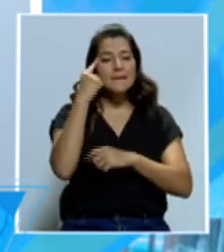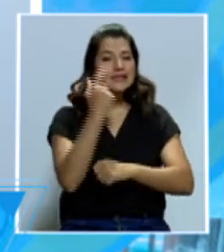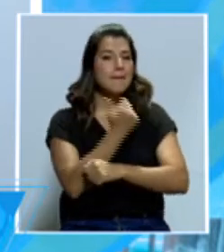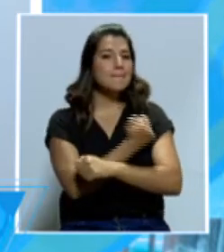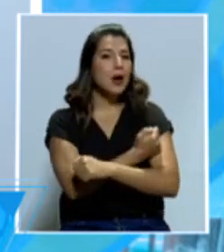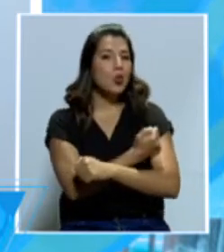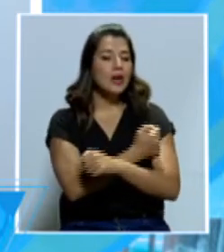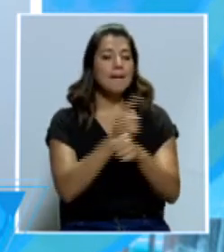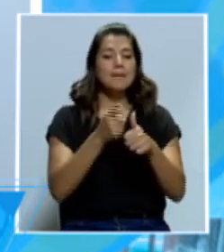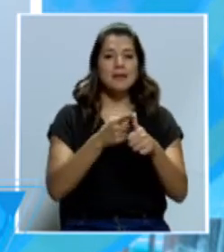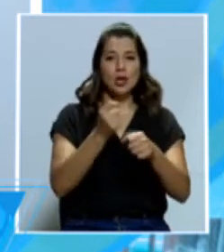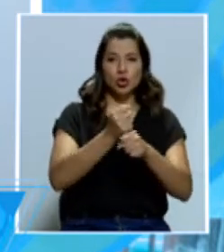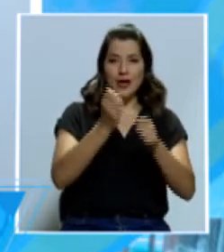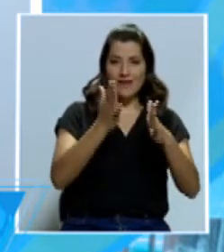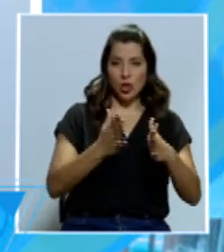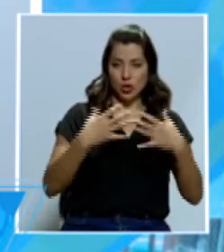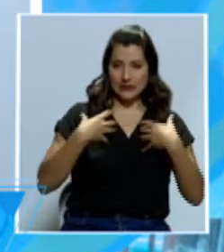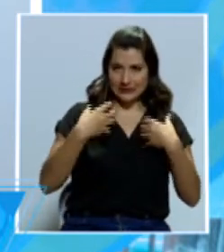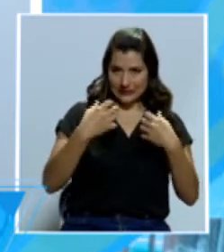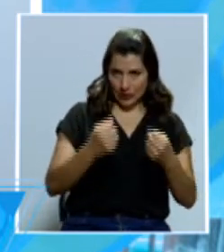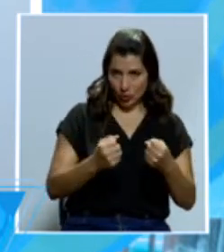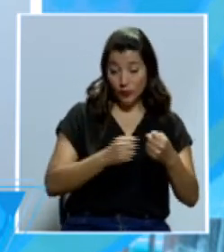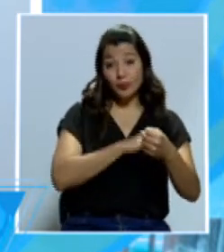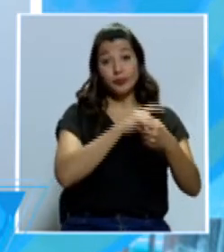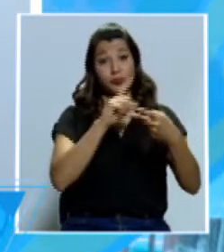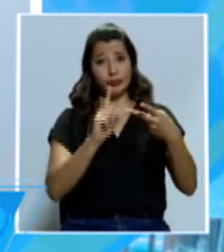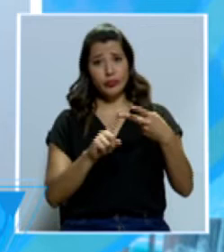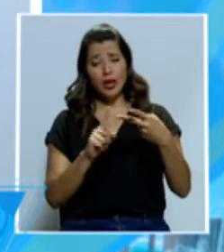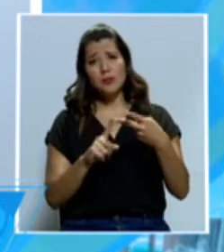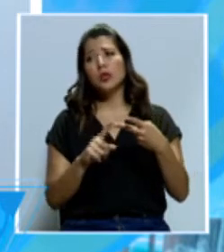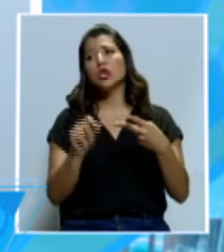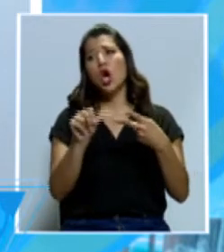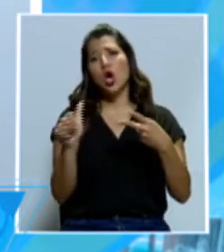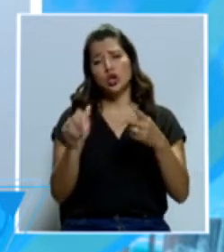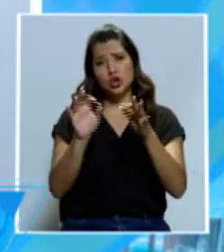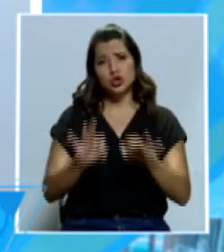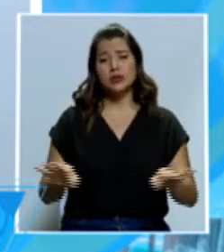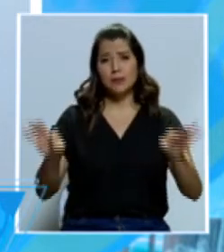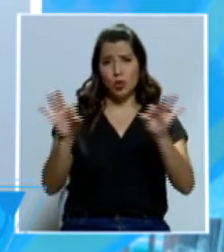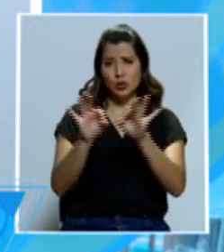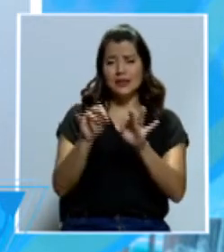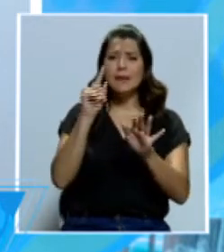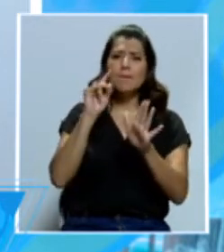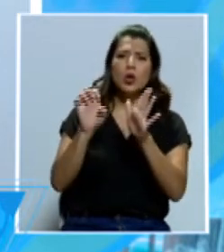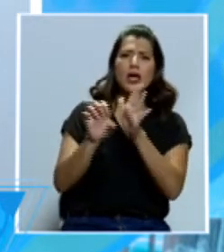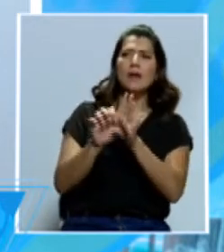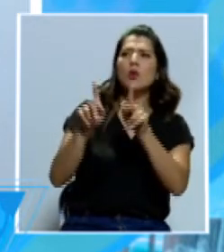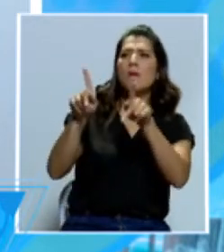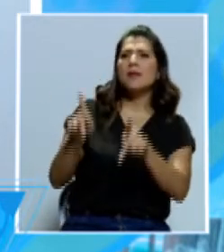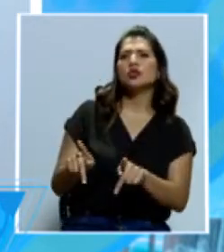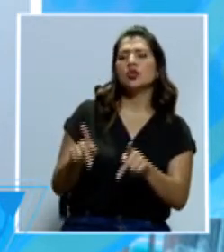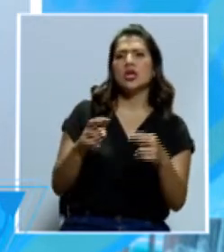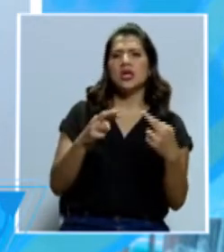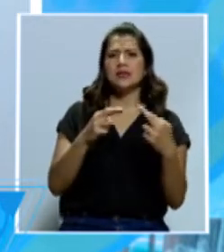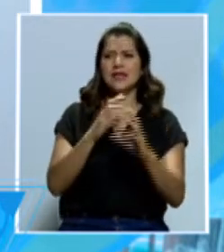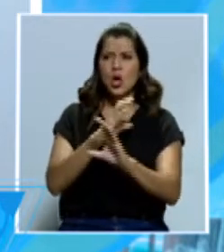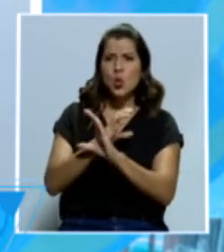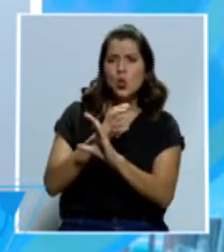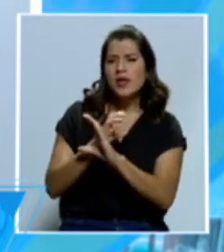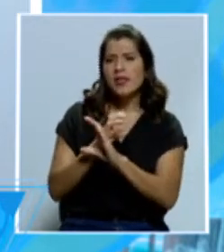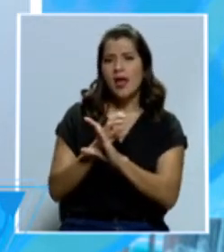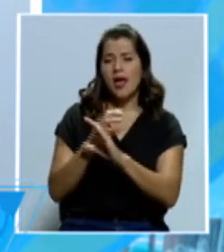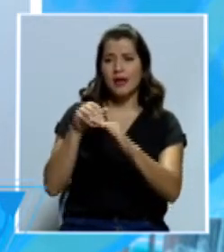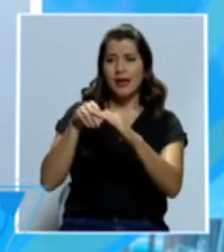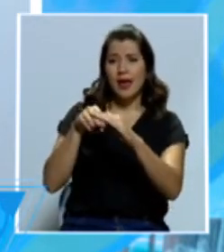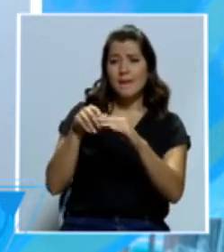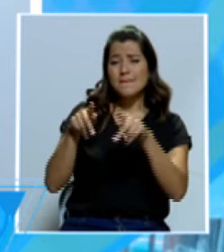vienen otros que también son muy importantes, como los cuidadores de asilos de ancianos o personas que